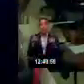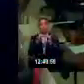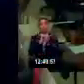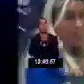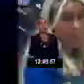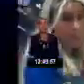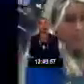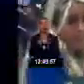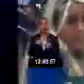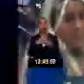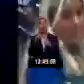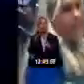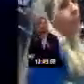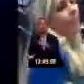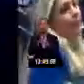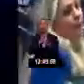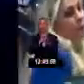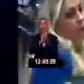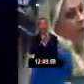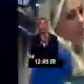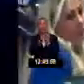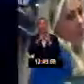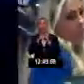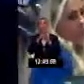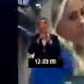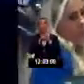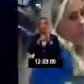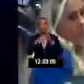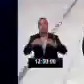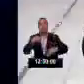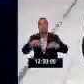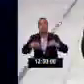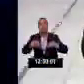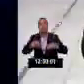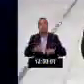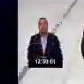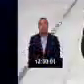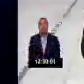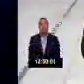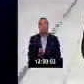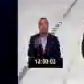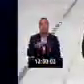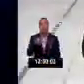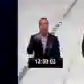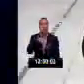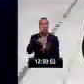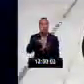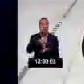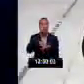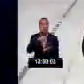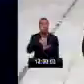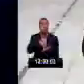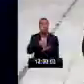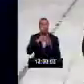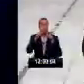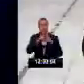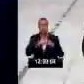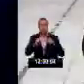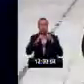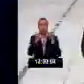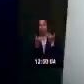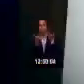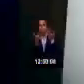también que la Asamblea Nacional someta a votación las reformas al Código Orgánico Integral Penal. ¿Qué puntos incorpora este documento?